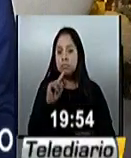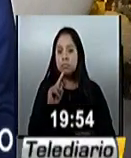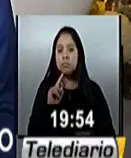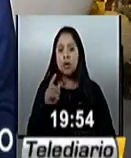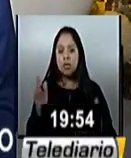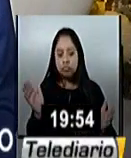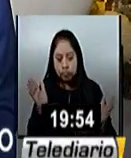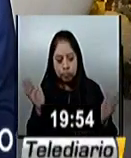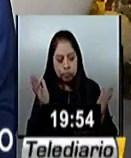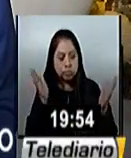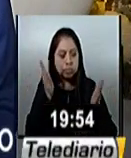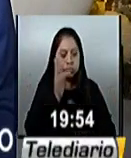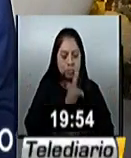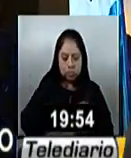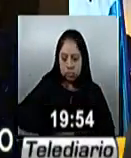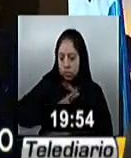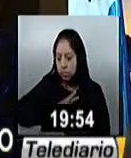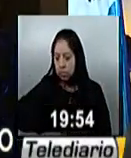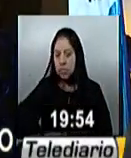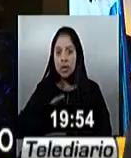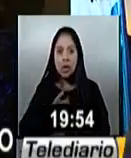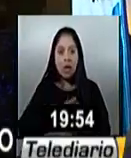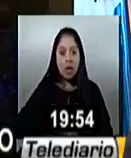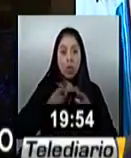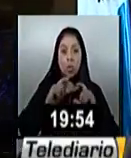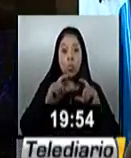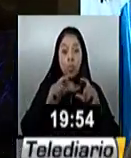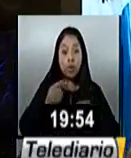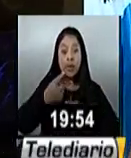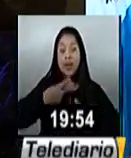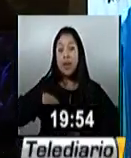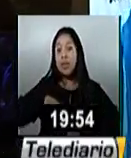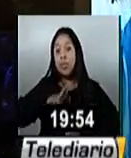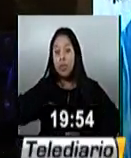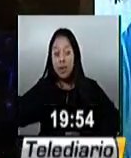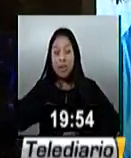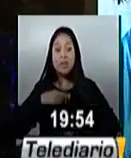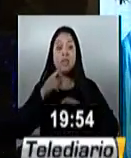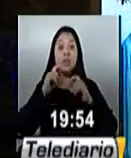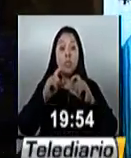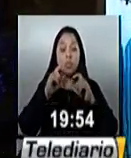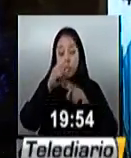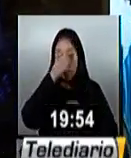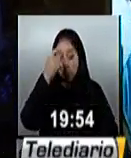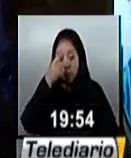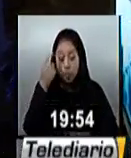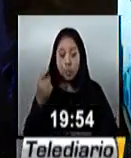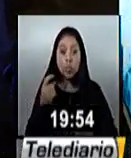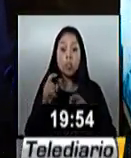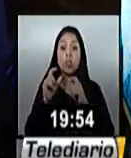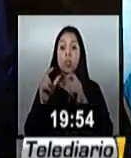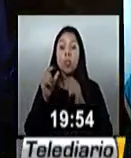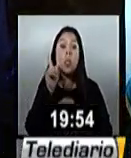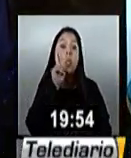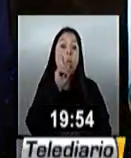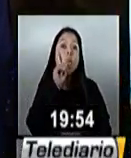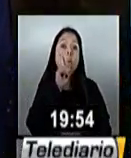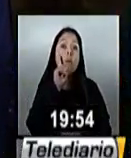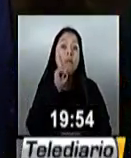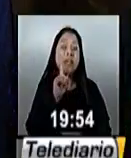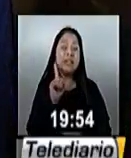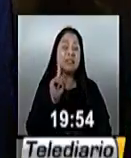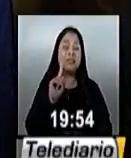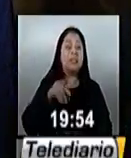cuidar la naturaleza crear empleos rescatar a los jóvenes de la marginación laboral y educativa